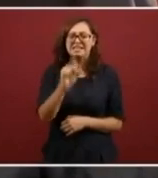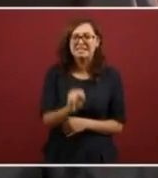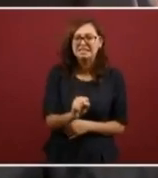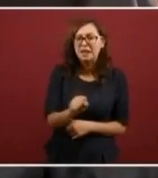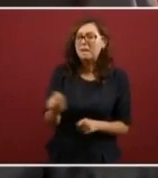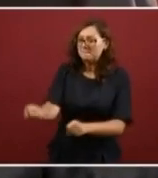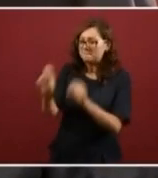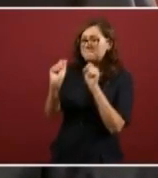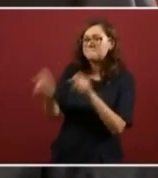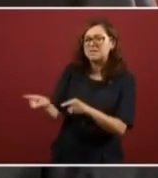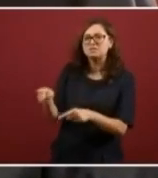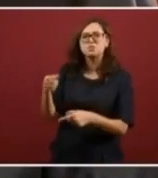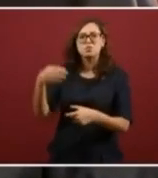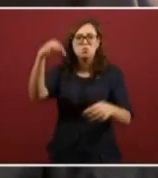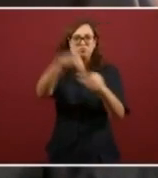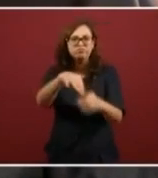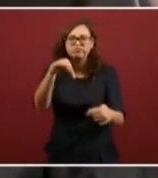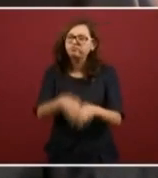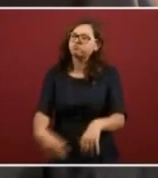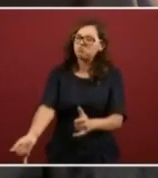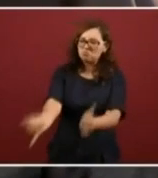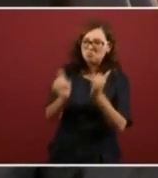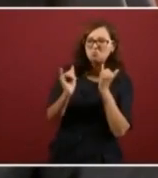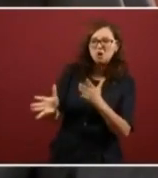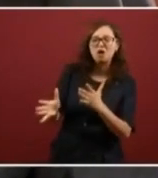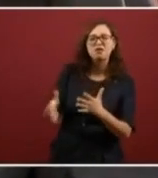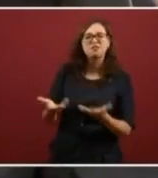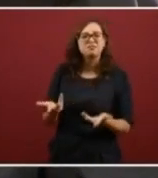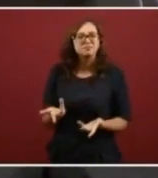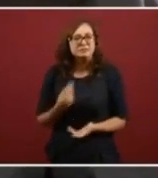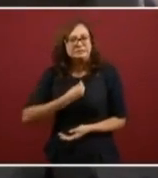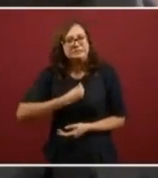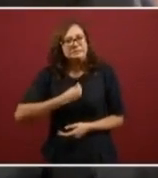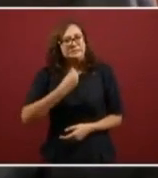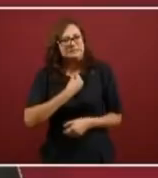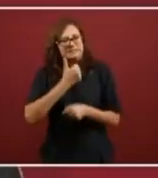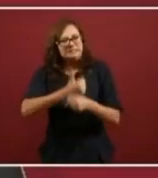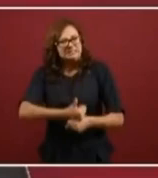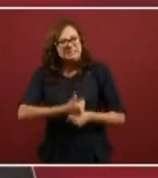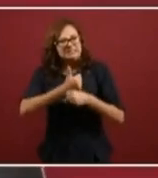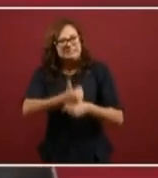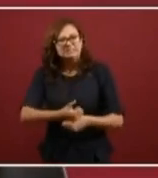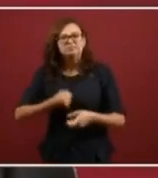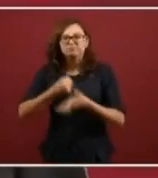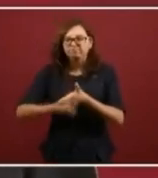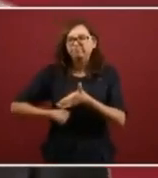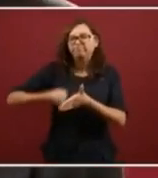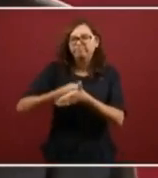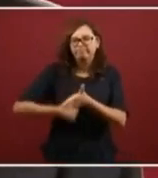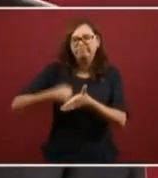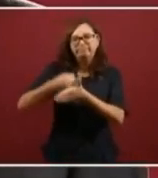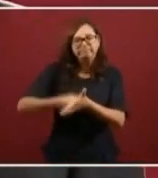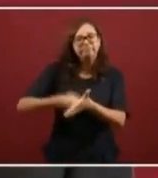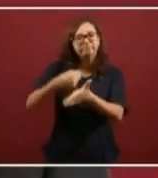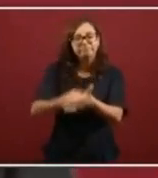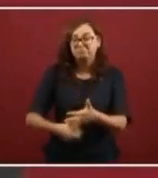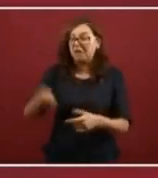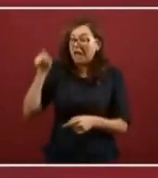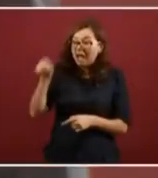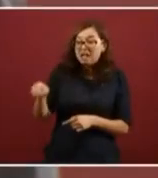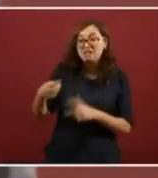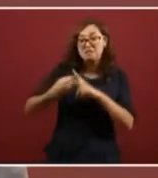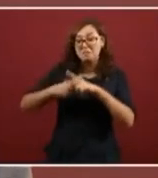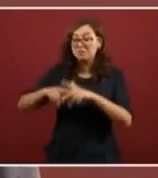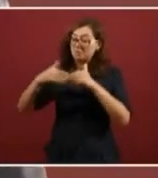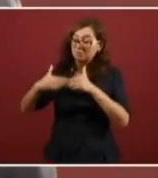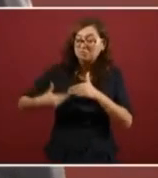electoral, y a partir de ahí el país